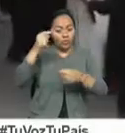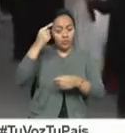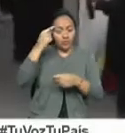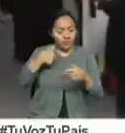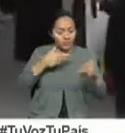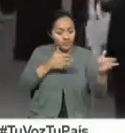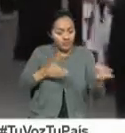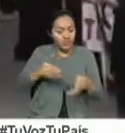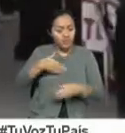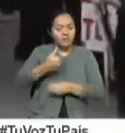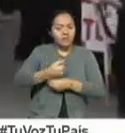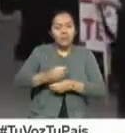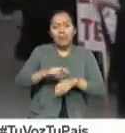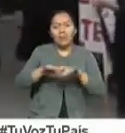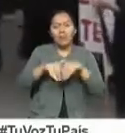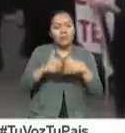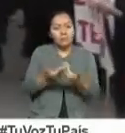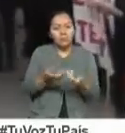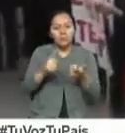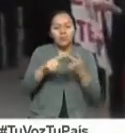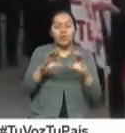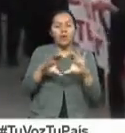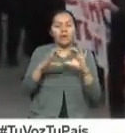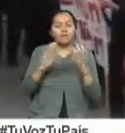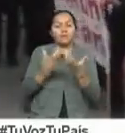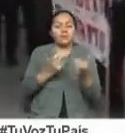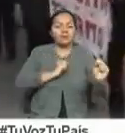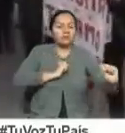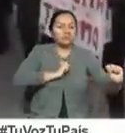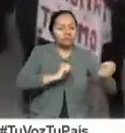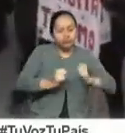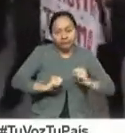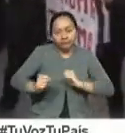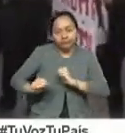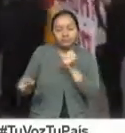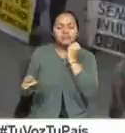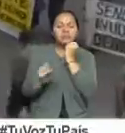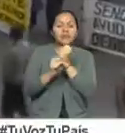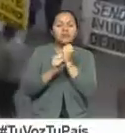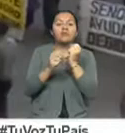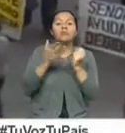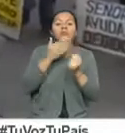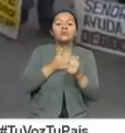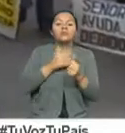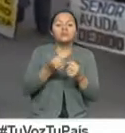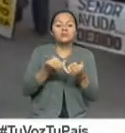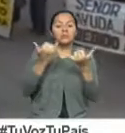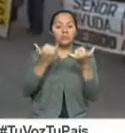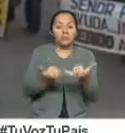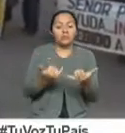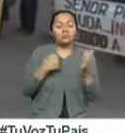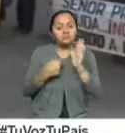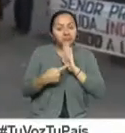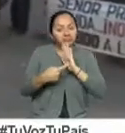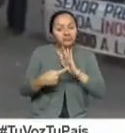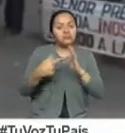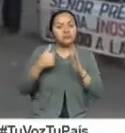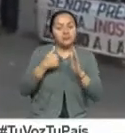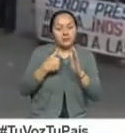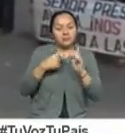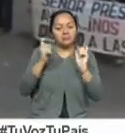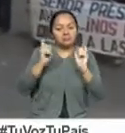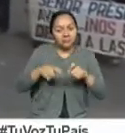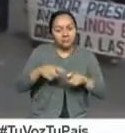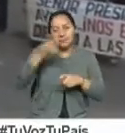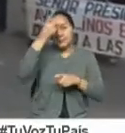acciones, como por ejemplo conformar un comité de gestión para realizar un diagnóstico de la situación. Este contará con la capacidad de